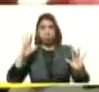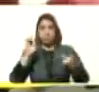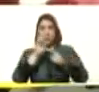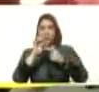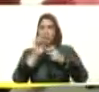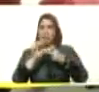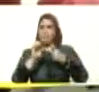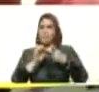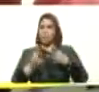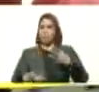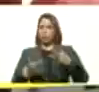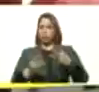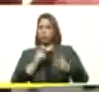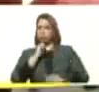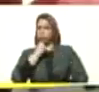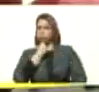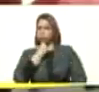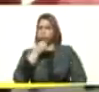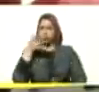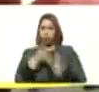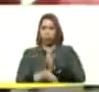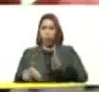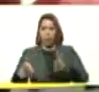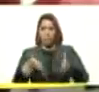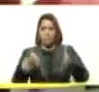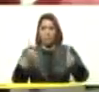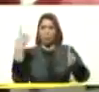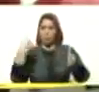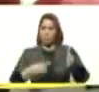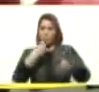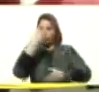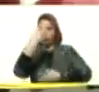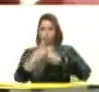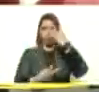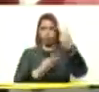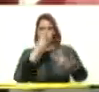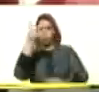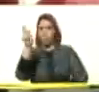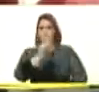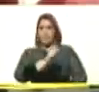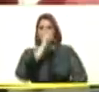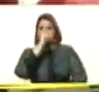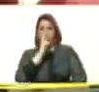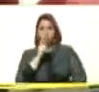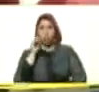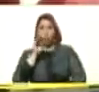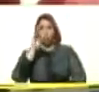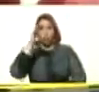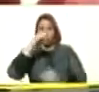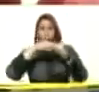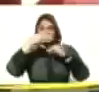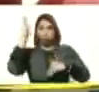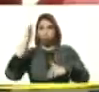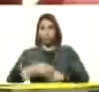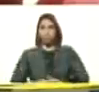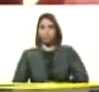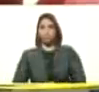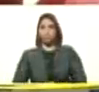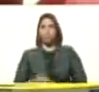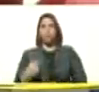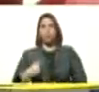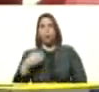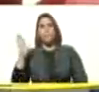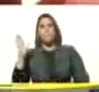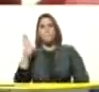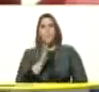elemento clave de los caminos que tenemos que recorrer en los meses y años futuros. Yo vengo a pedir